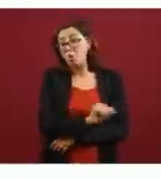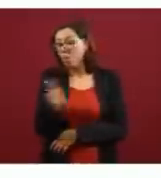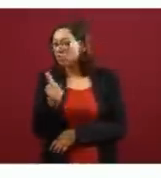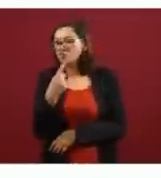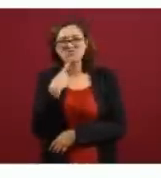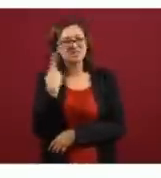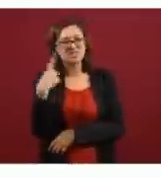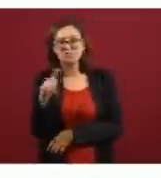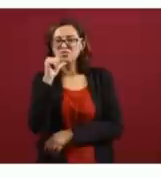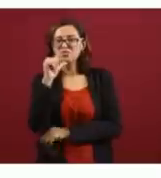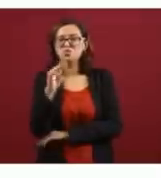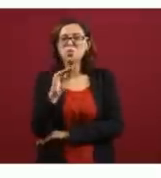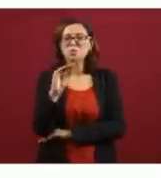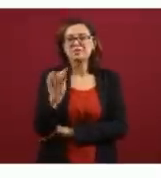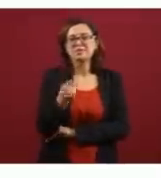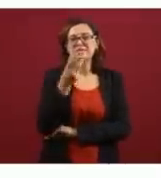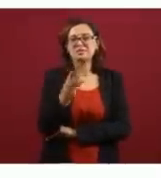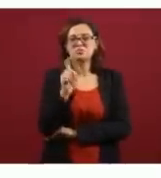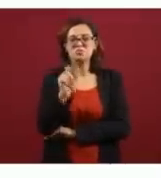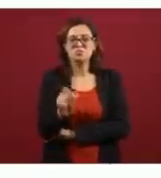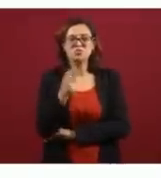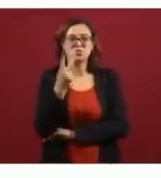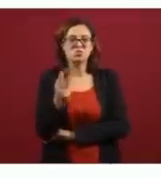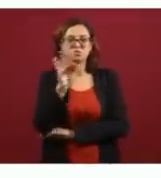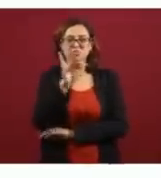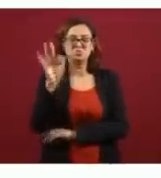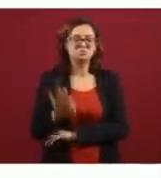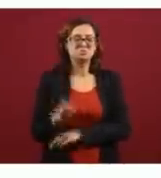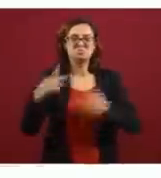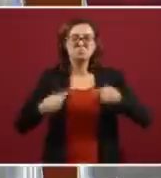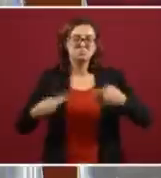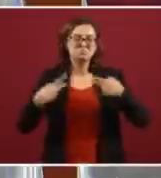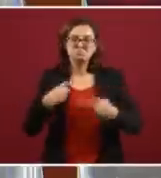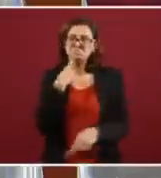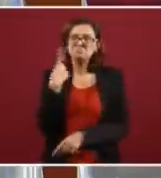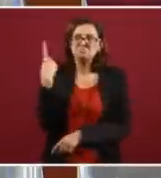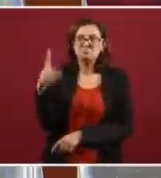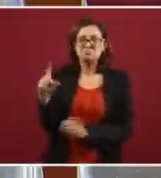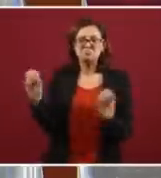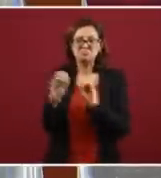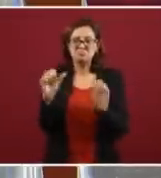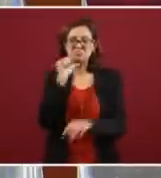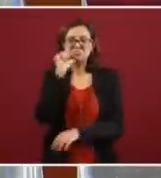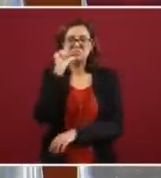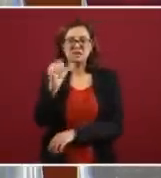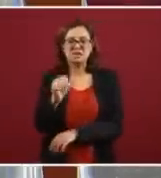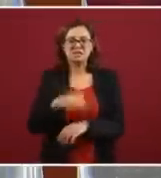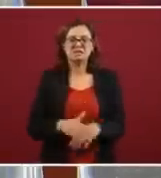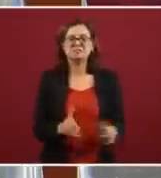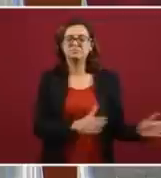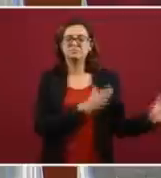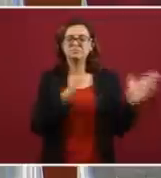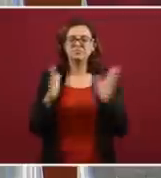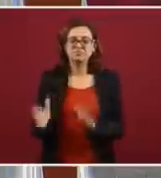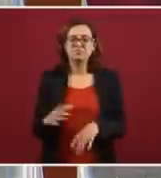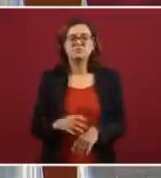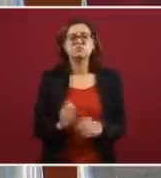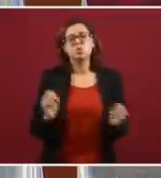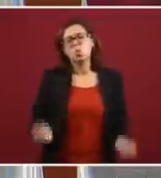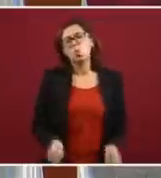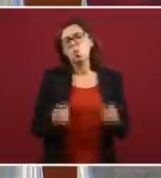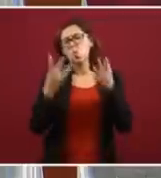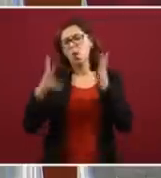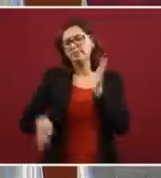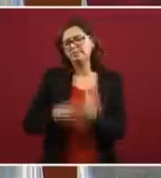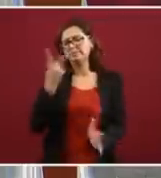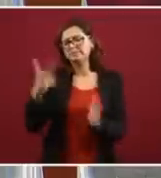es del 93.2%. Pasamos ahora a la incidencia delictiva,